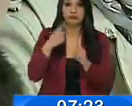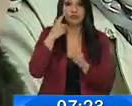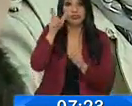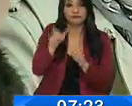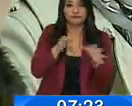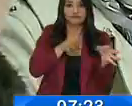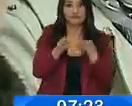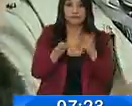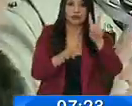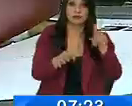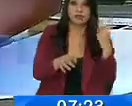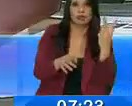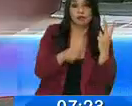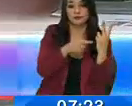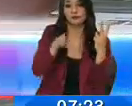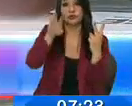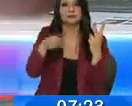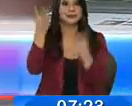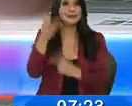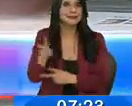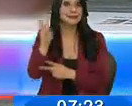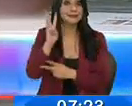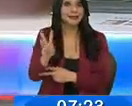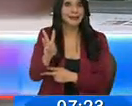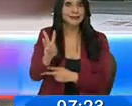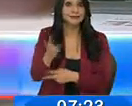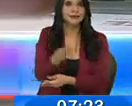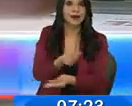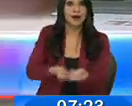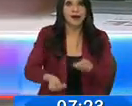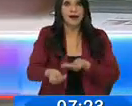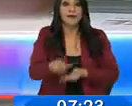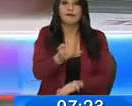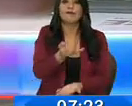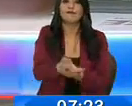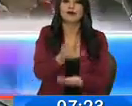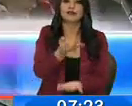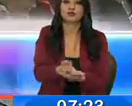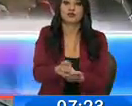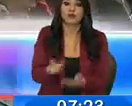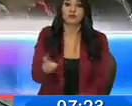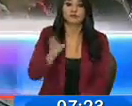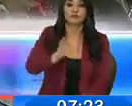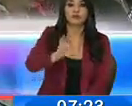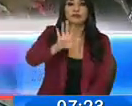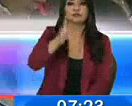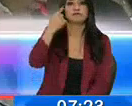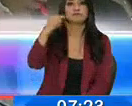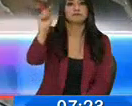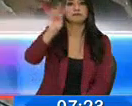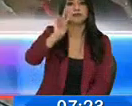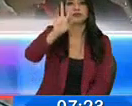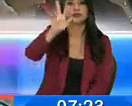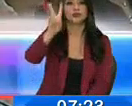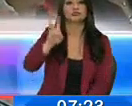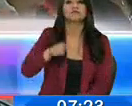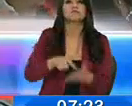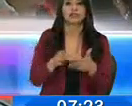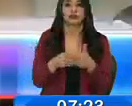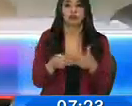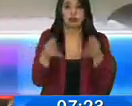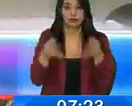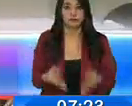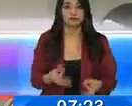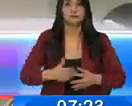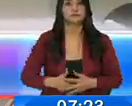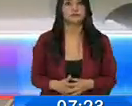2012 al 2016, por este concepto, cruce de facturas, se destinaron 5.652.000 dólares.